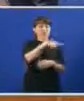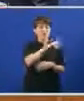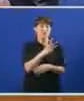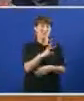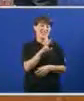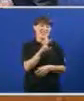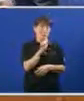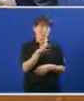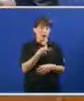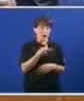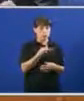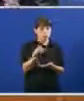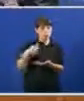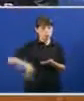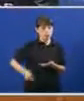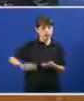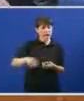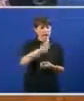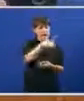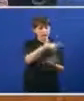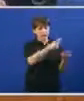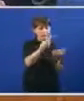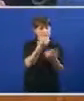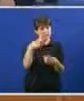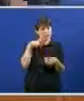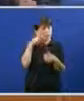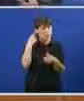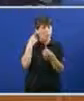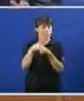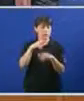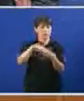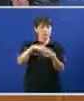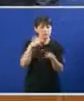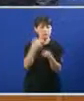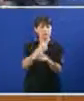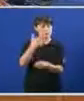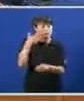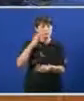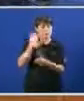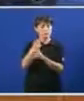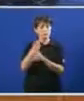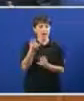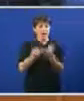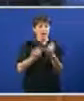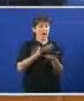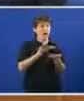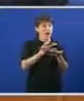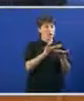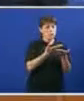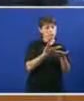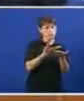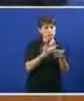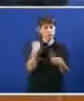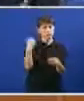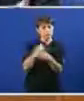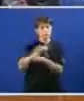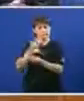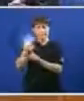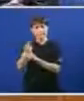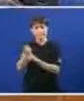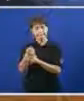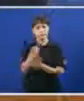Risga podan atopar un emprego digno e así, señoría, pasar do subsidio ao emprego. Este tipo de